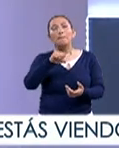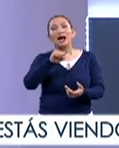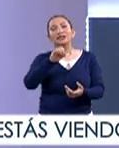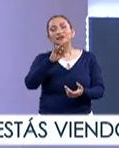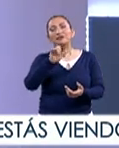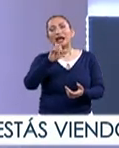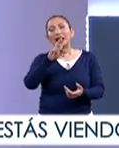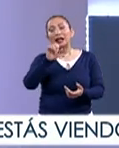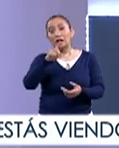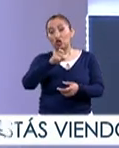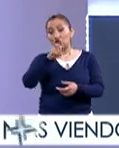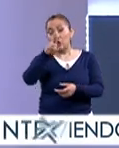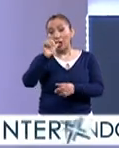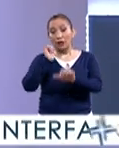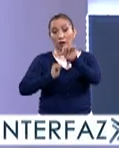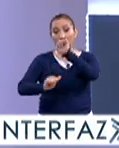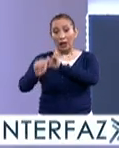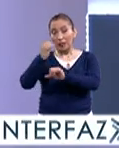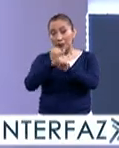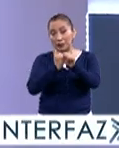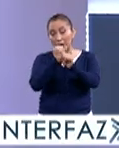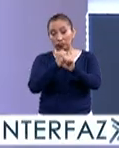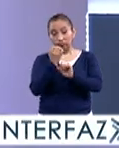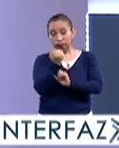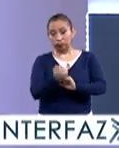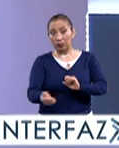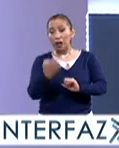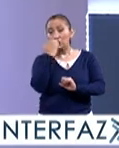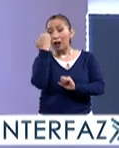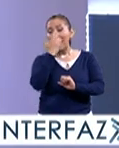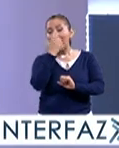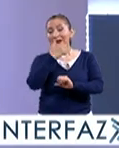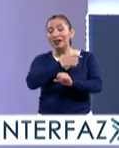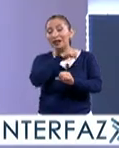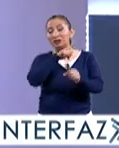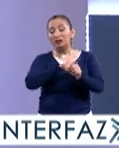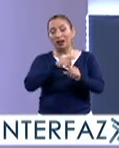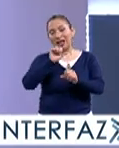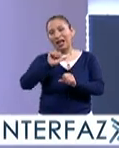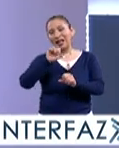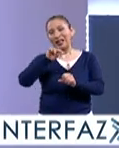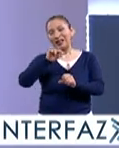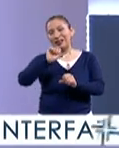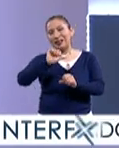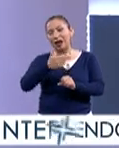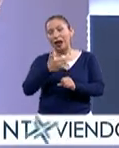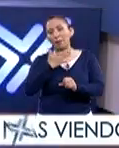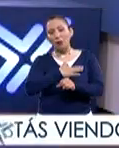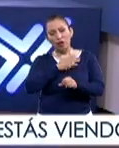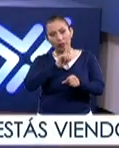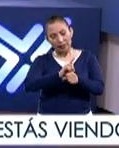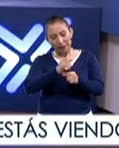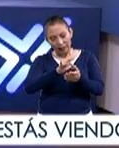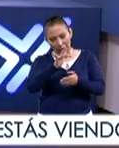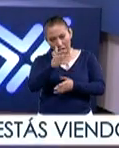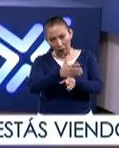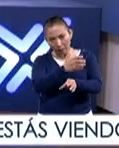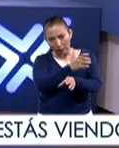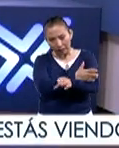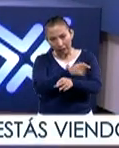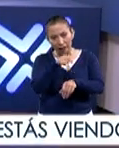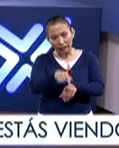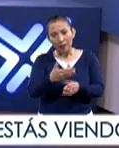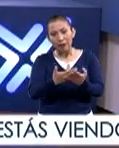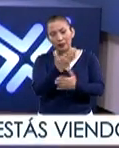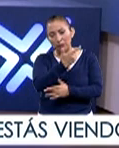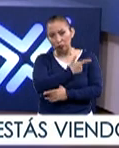Can, doctor en antropología y profesor investigador emérito de la Escuela Nacional de Antropología e Historia. Doctor, muy buenos días, gracias por acompañarnos